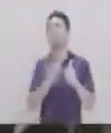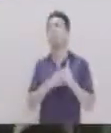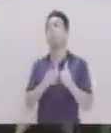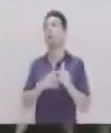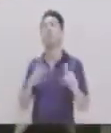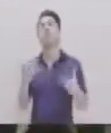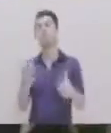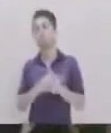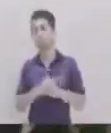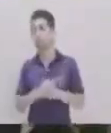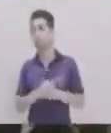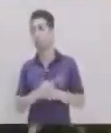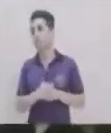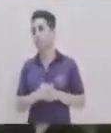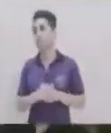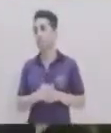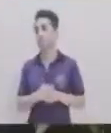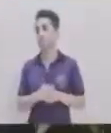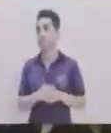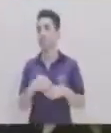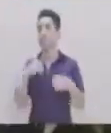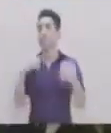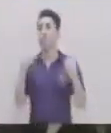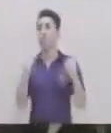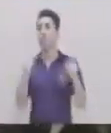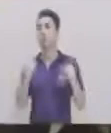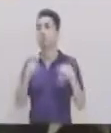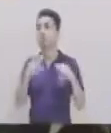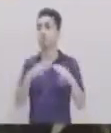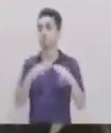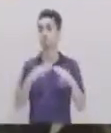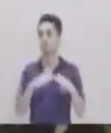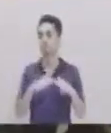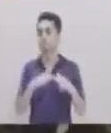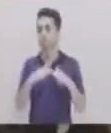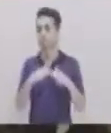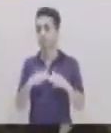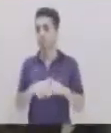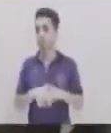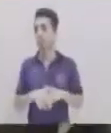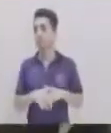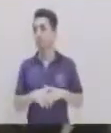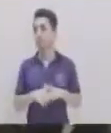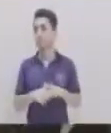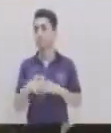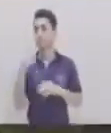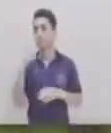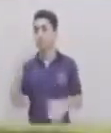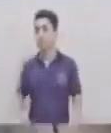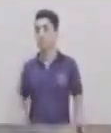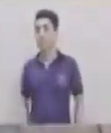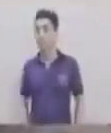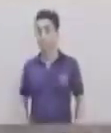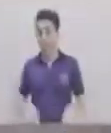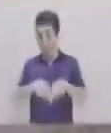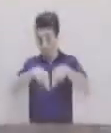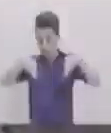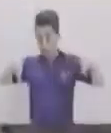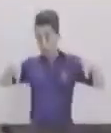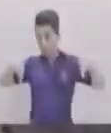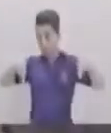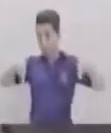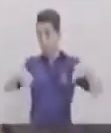Como primer ejercicio, vamos a realizar una semiflexión. Recuérdate que las piernas van a estar separadas a la anchura del